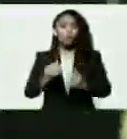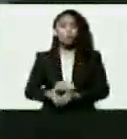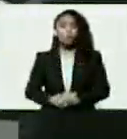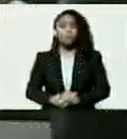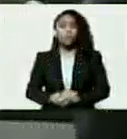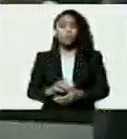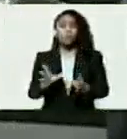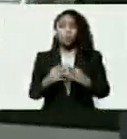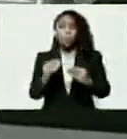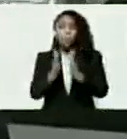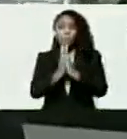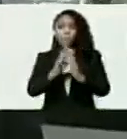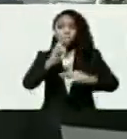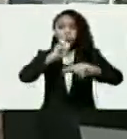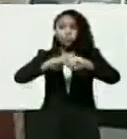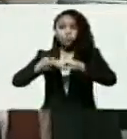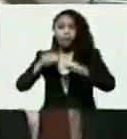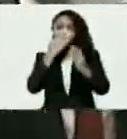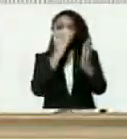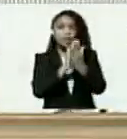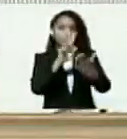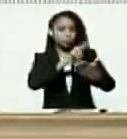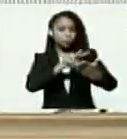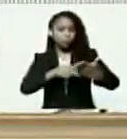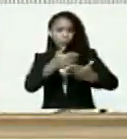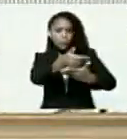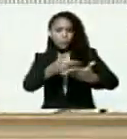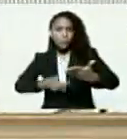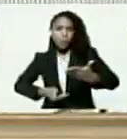favor, tomen asiento a los efectos de la lectura del acta correspondiente.